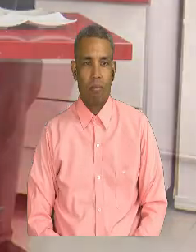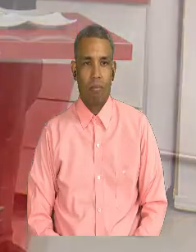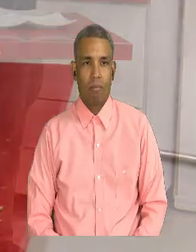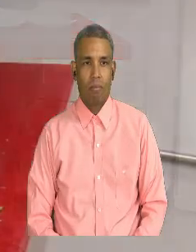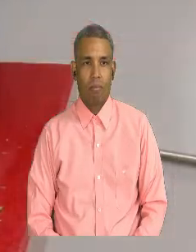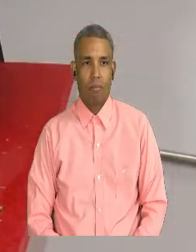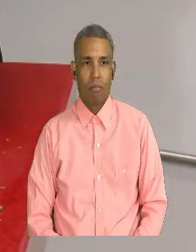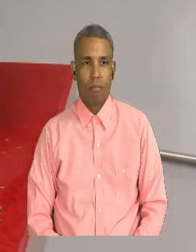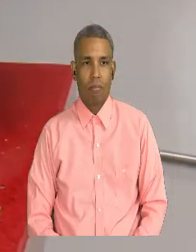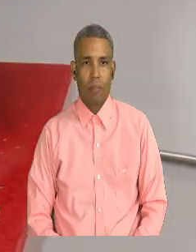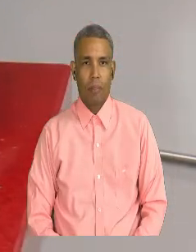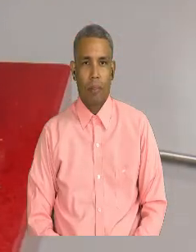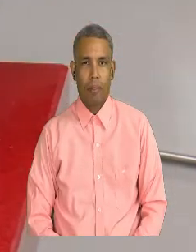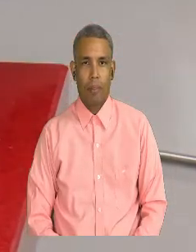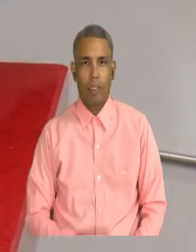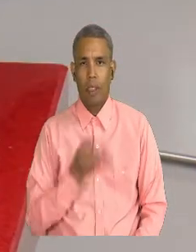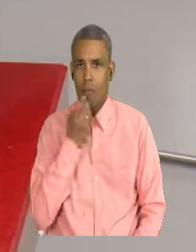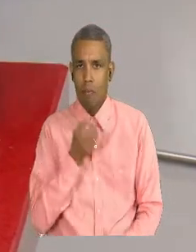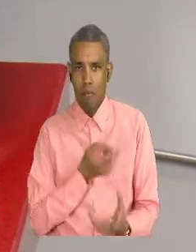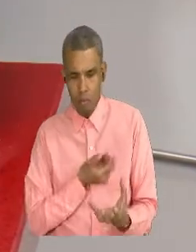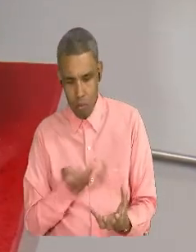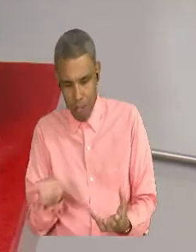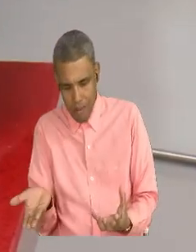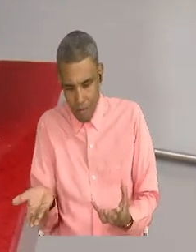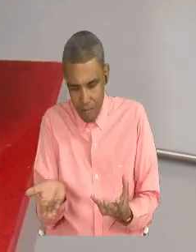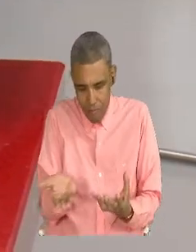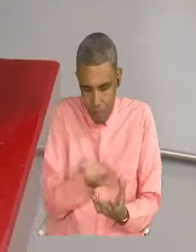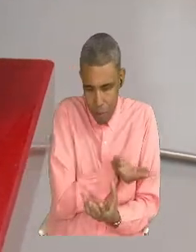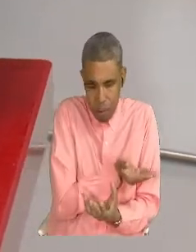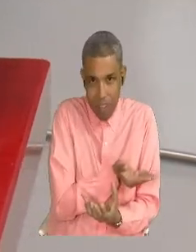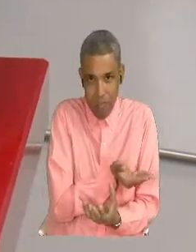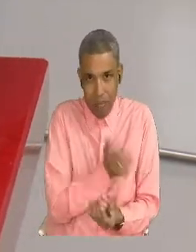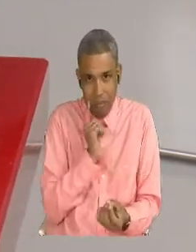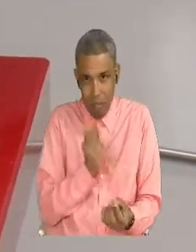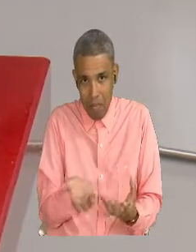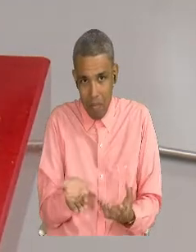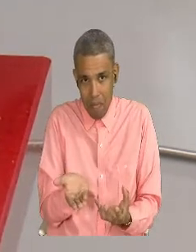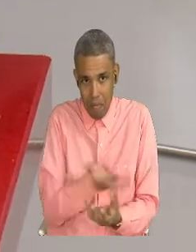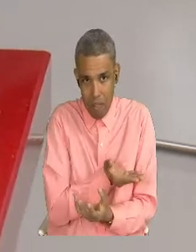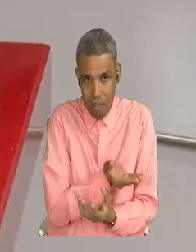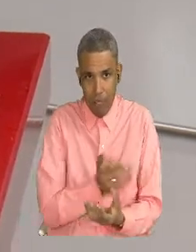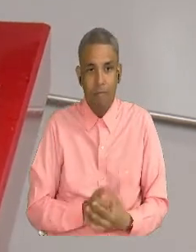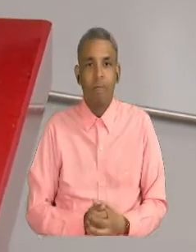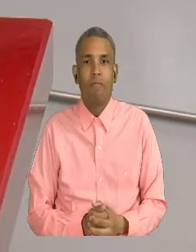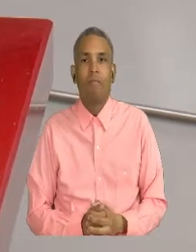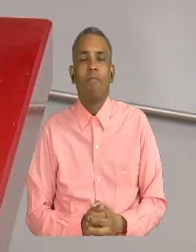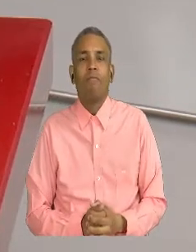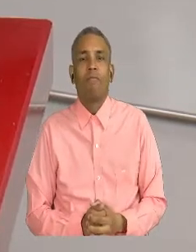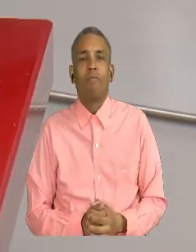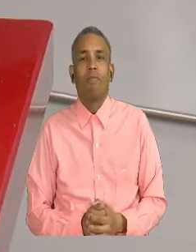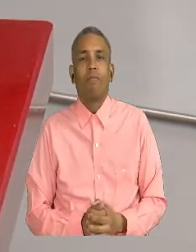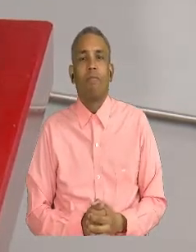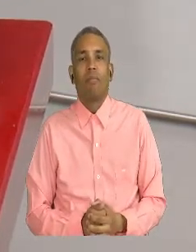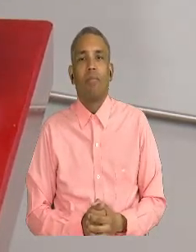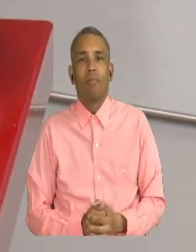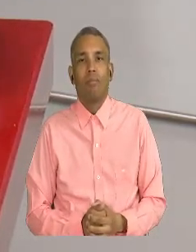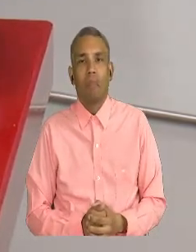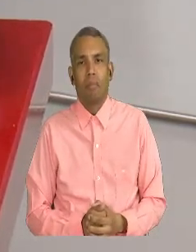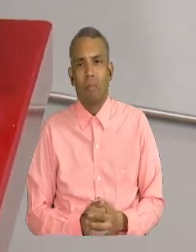melón, unos trocitos de melón. Vean, Rochi le dejó un poquito de cosita o de pulpa